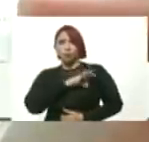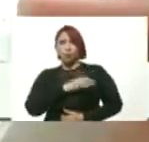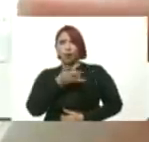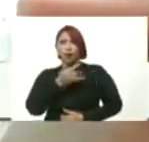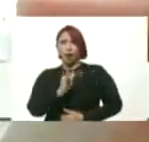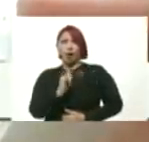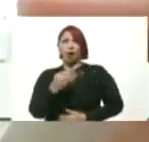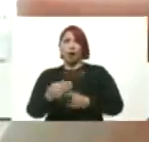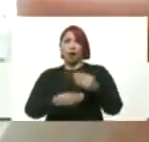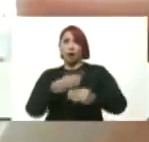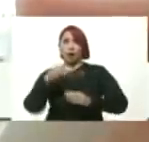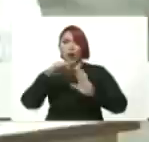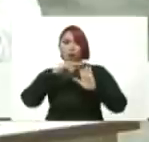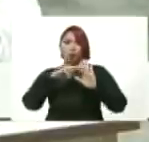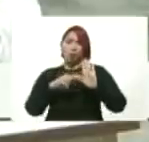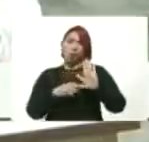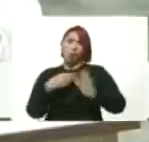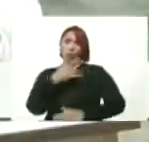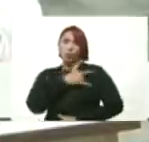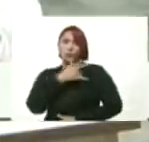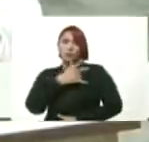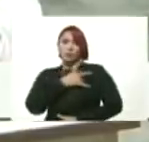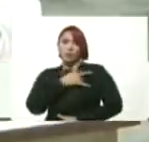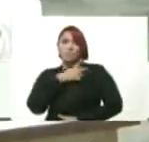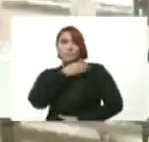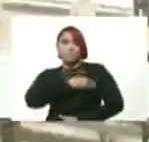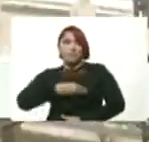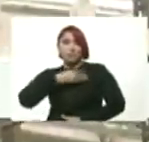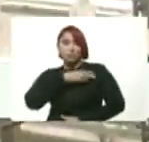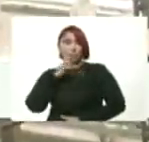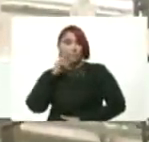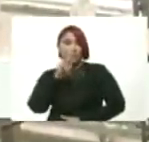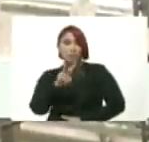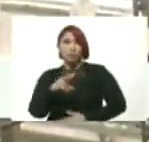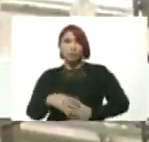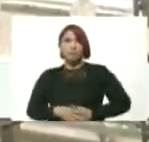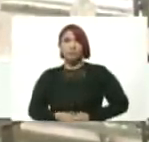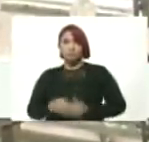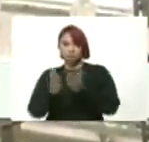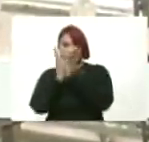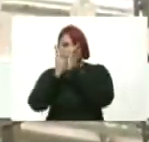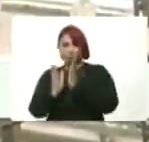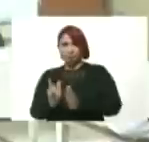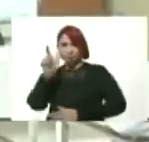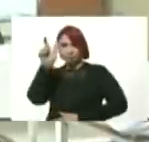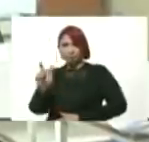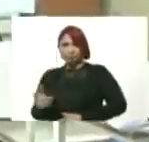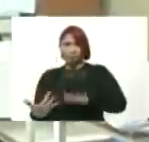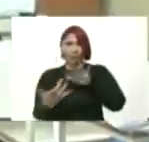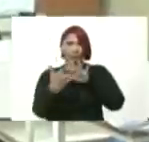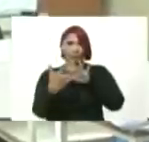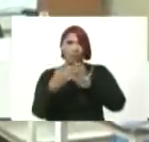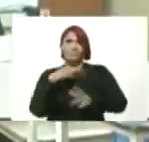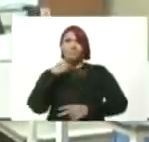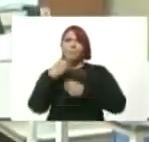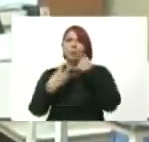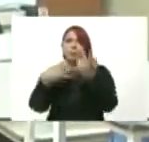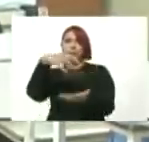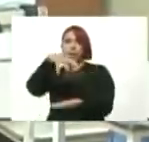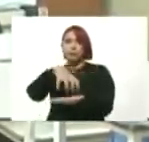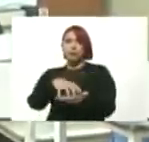universidad en su visión y visión paso al estudiante diestro málaga vocero estatal de